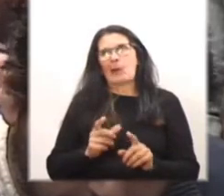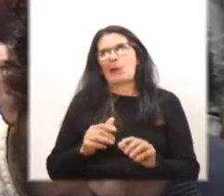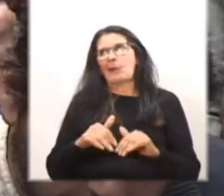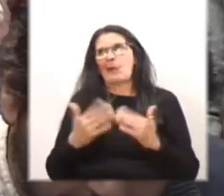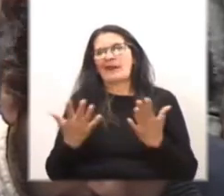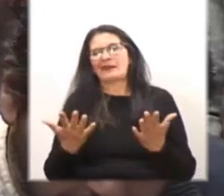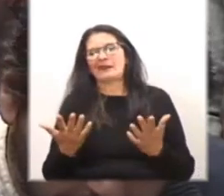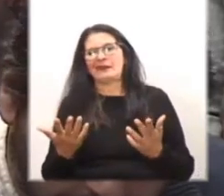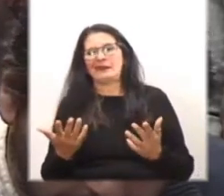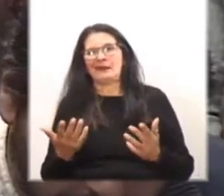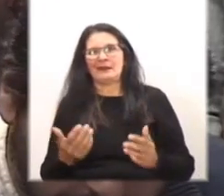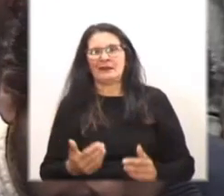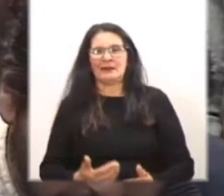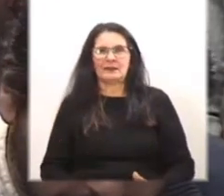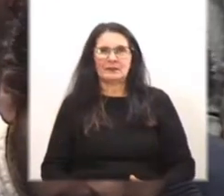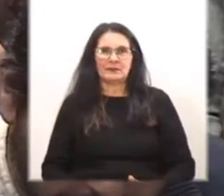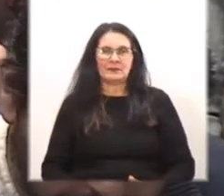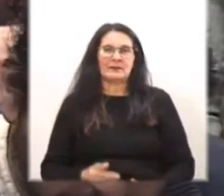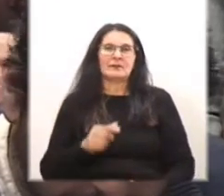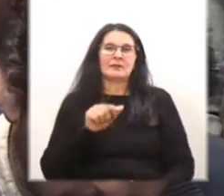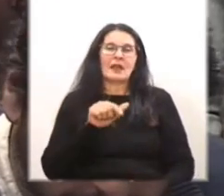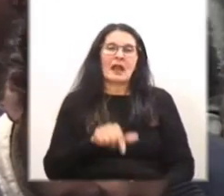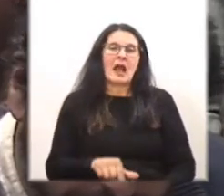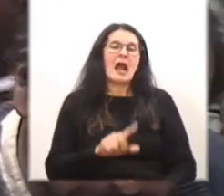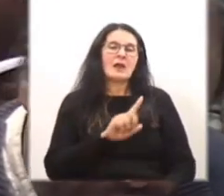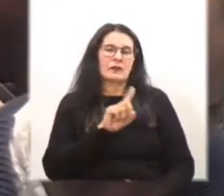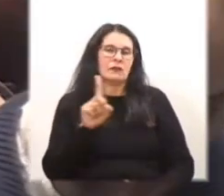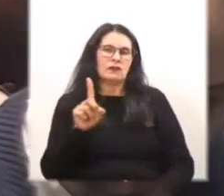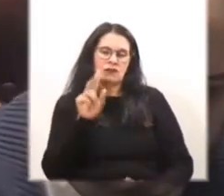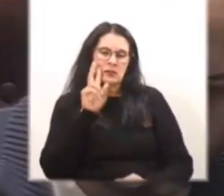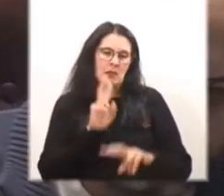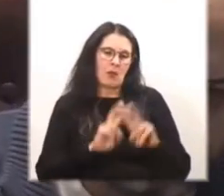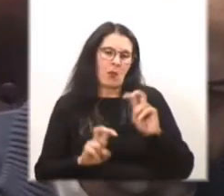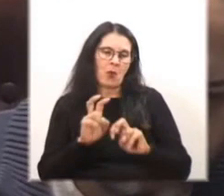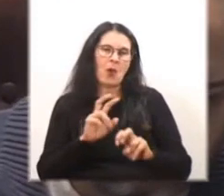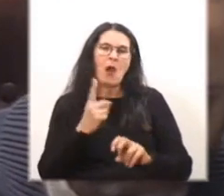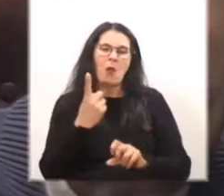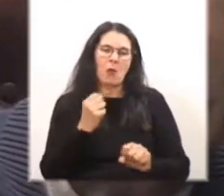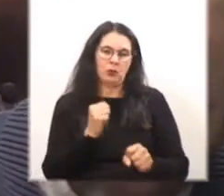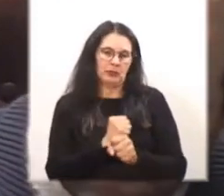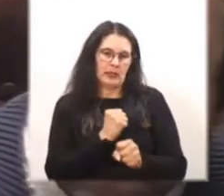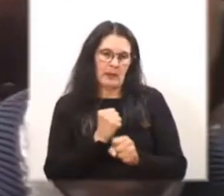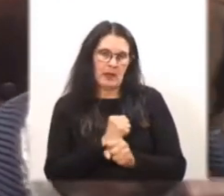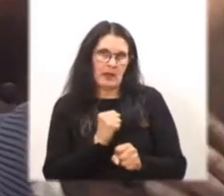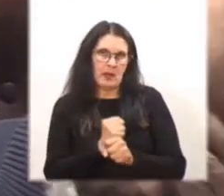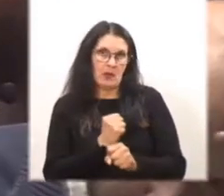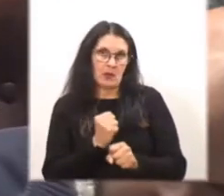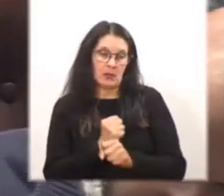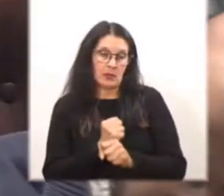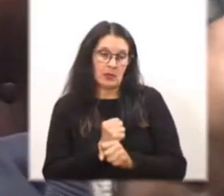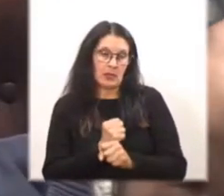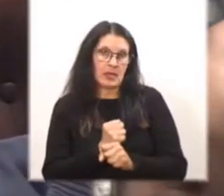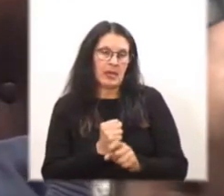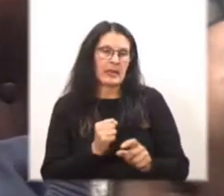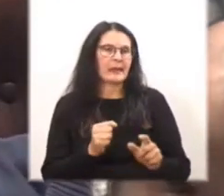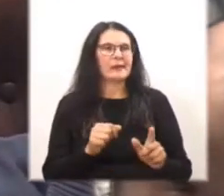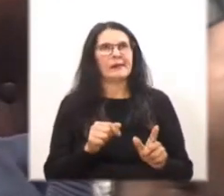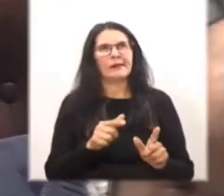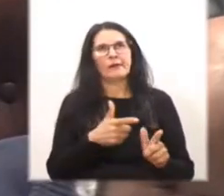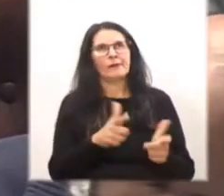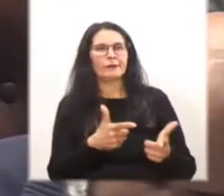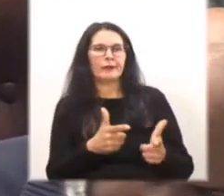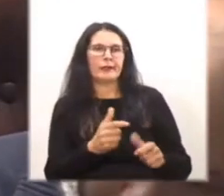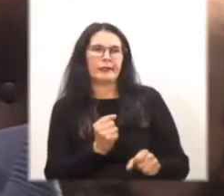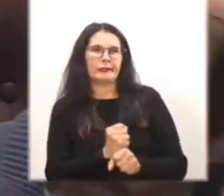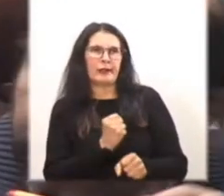cualquiera. Acá no se buscó a un trabajador que no tenía trabajo y